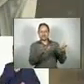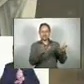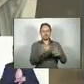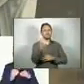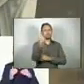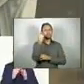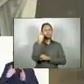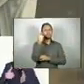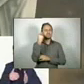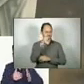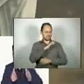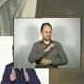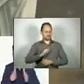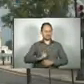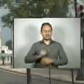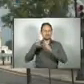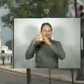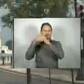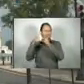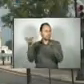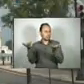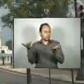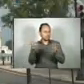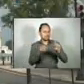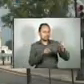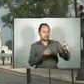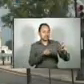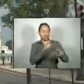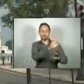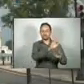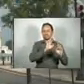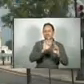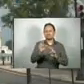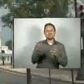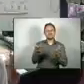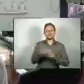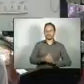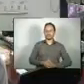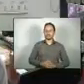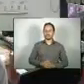la importancia que tiene El Salvador para Estados Unidos, esta fue su respuesta.